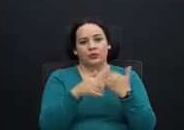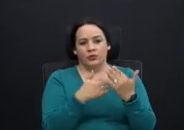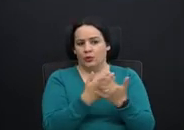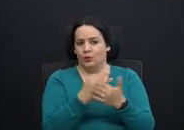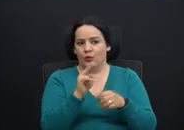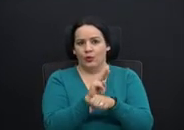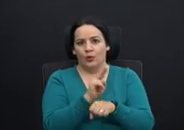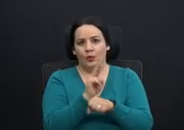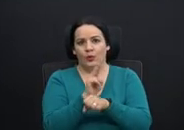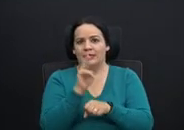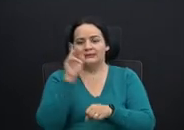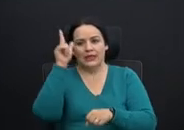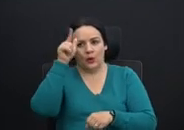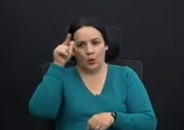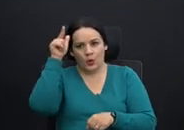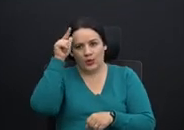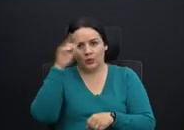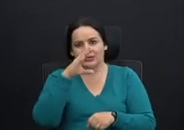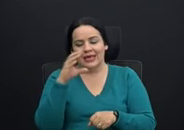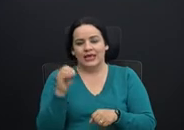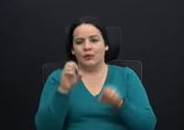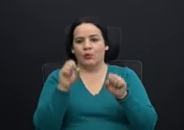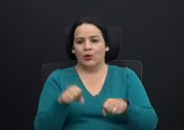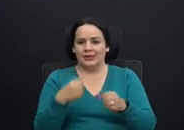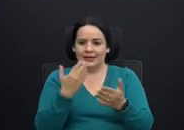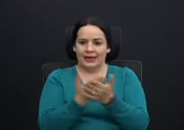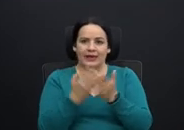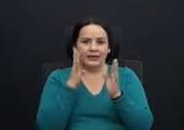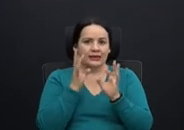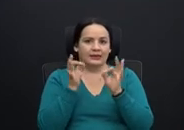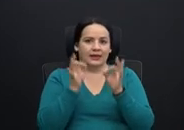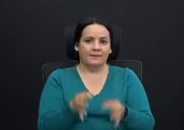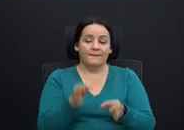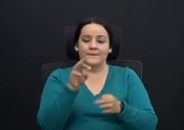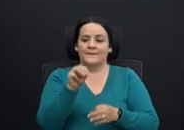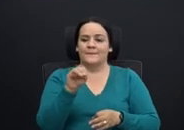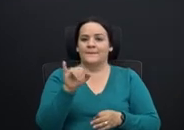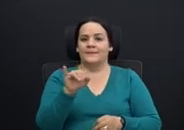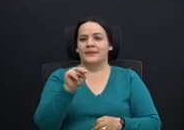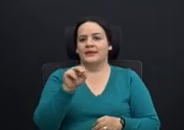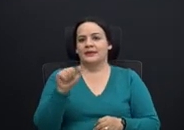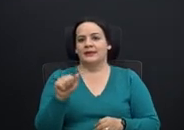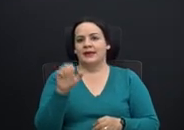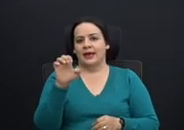lógicas y que en ese sentido llegar a esa determinación. ¿Por qué el MINAE